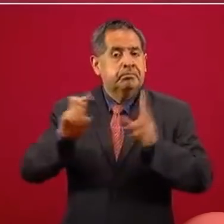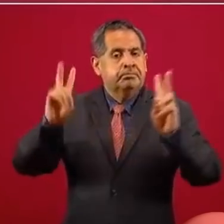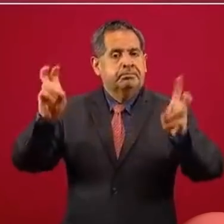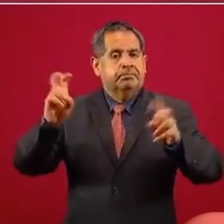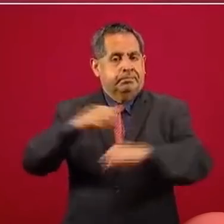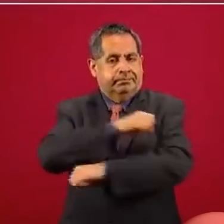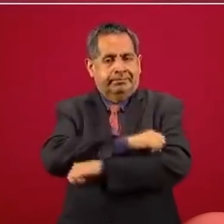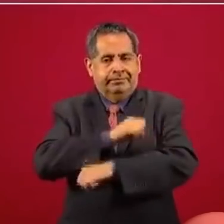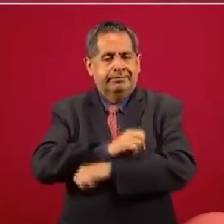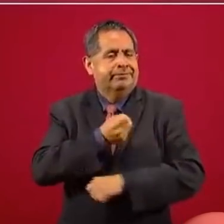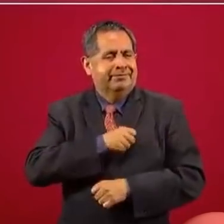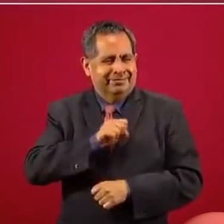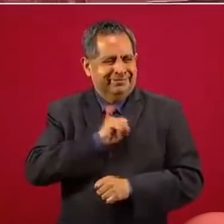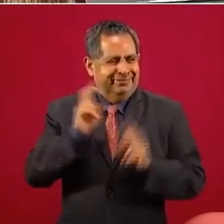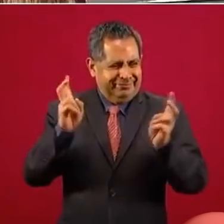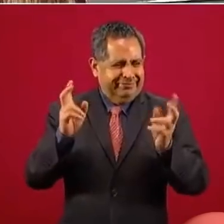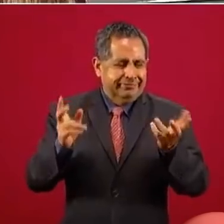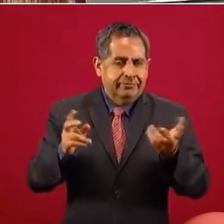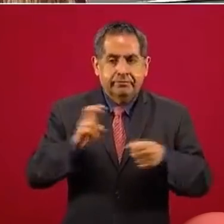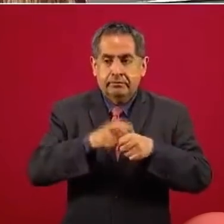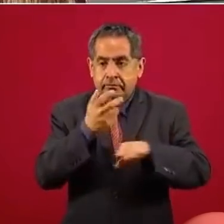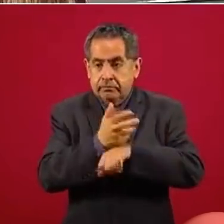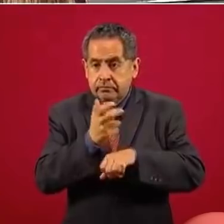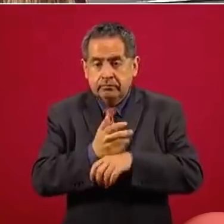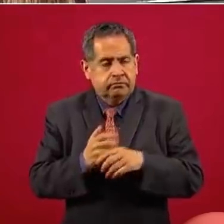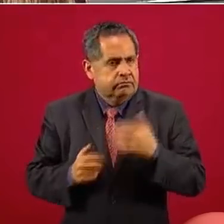salud en Estados Unidos,